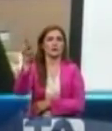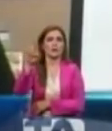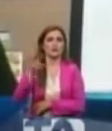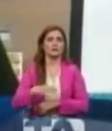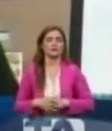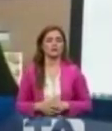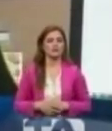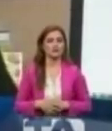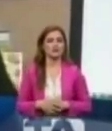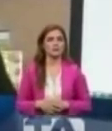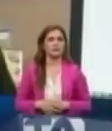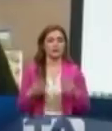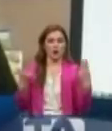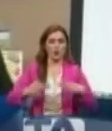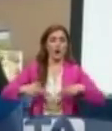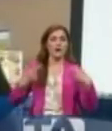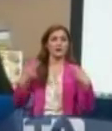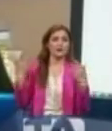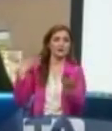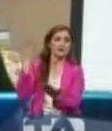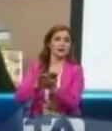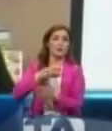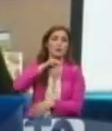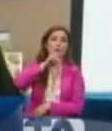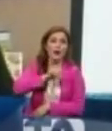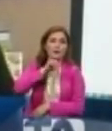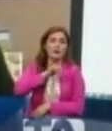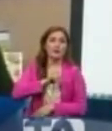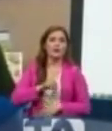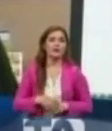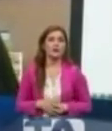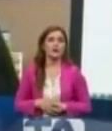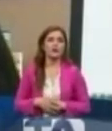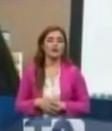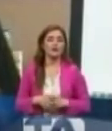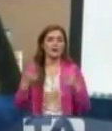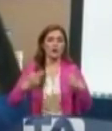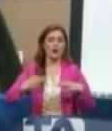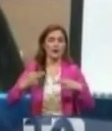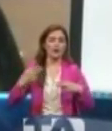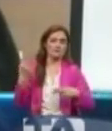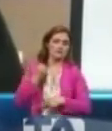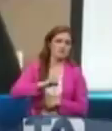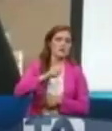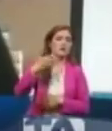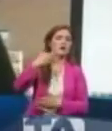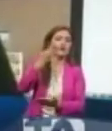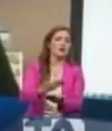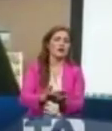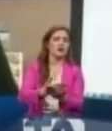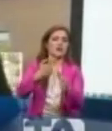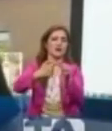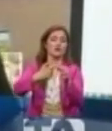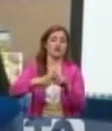manera, desde Guaquillas hasta Manta. De Guaquillas a Quito, o sea, son recorridos